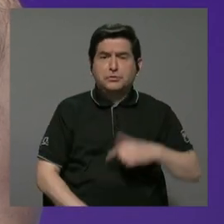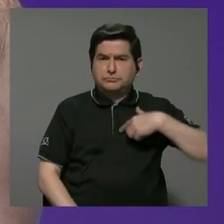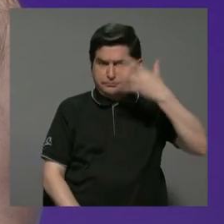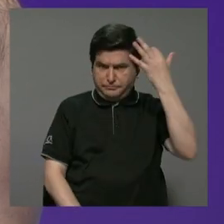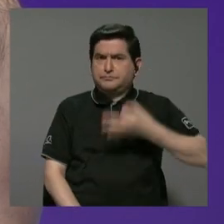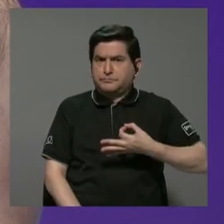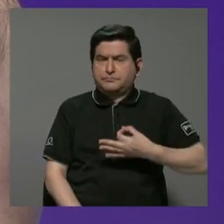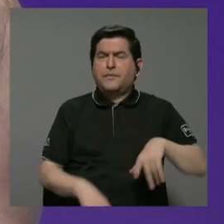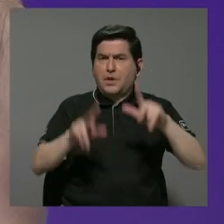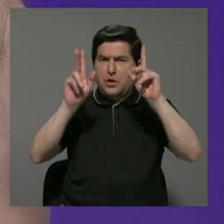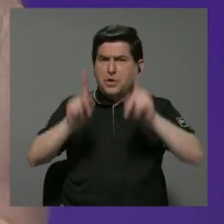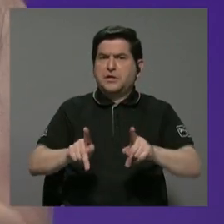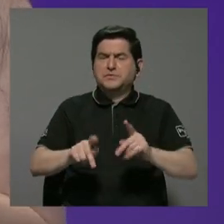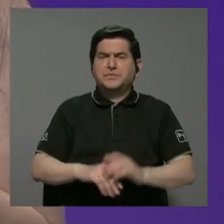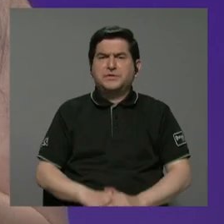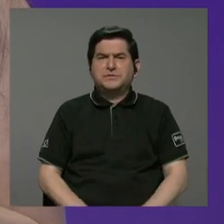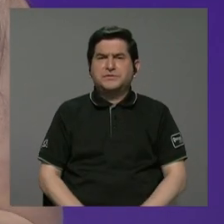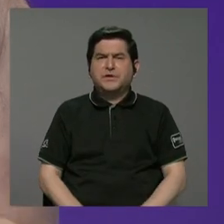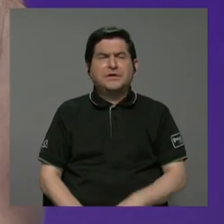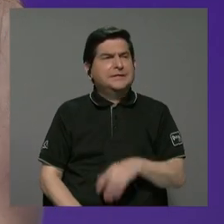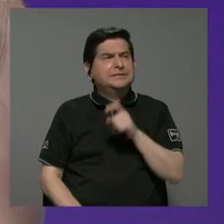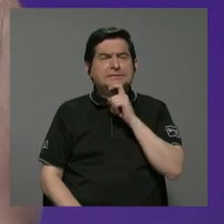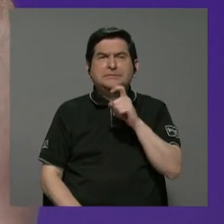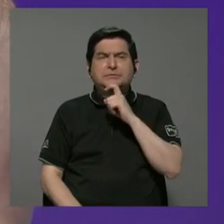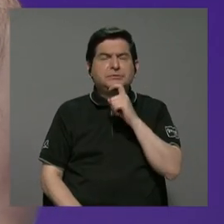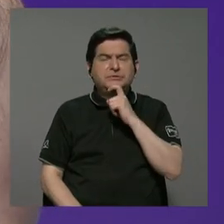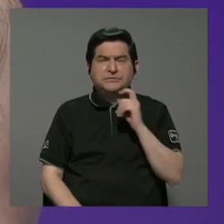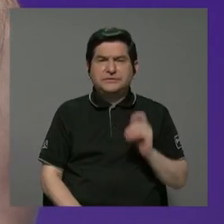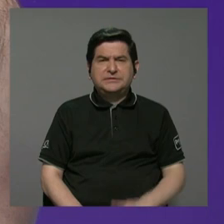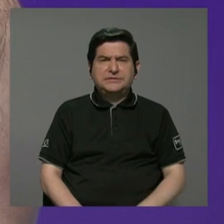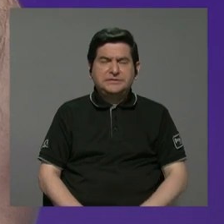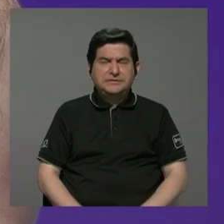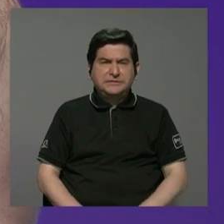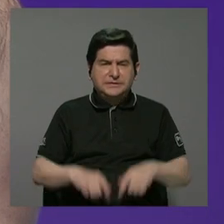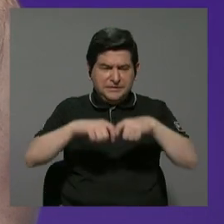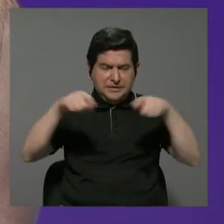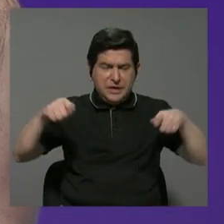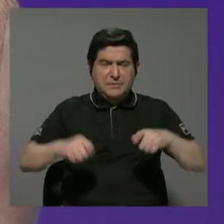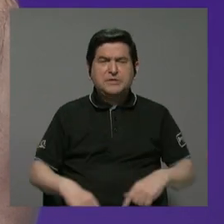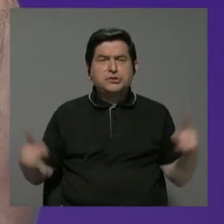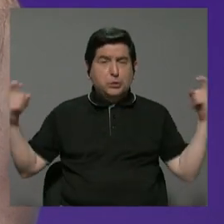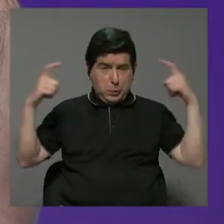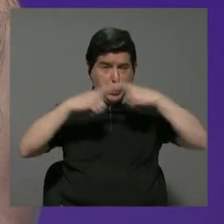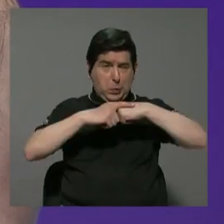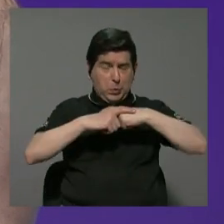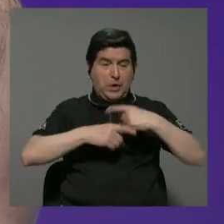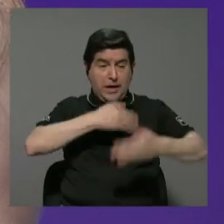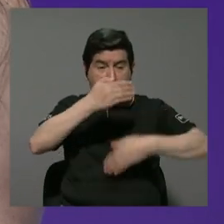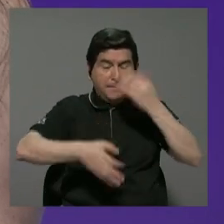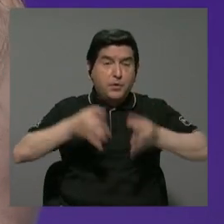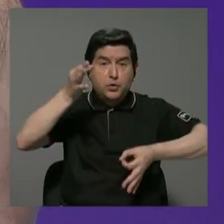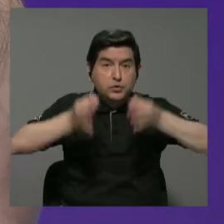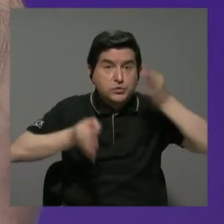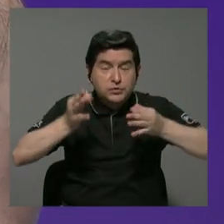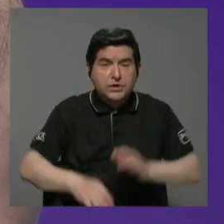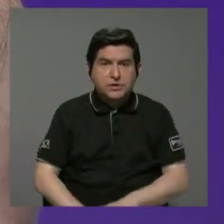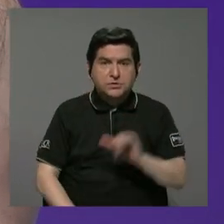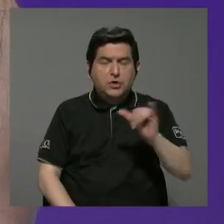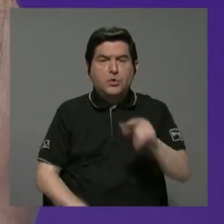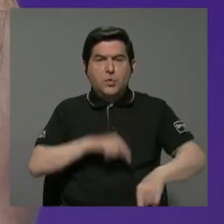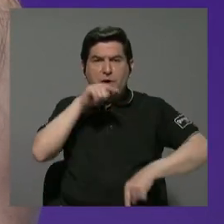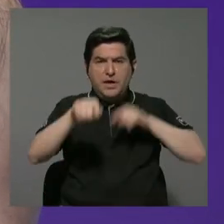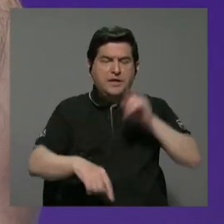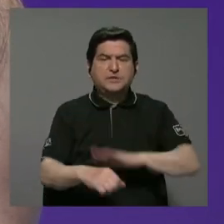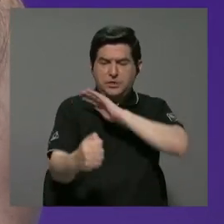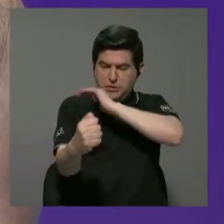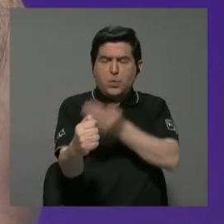que eso la gente tal vez nos cueste dimensionar lo complejo que es y judicializar al mismo tiempo que critico al